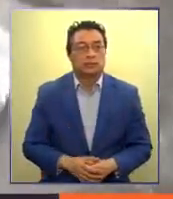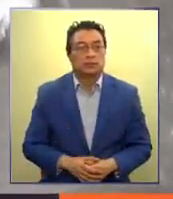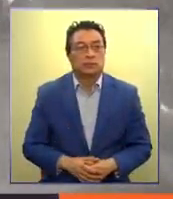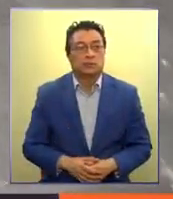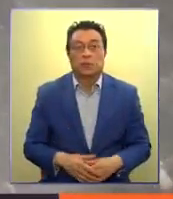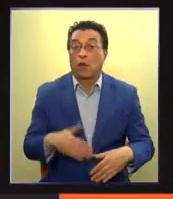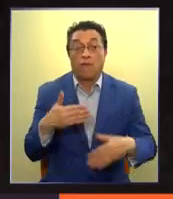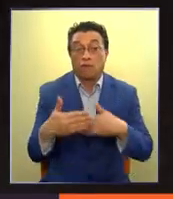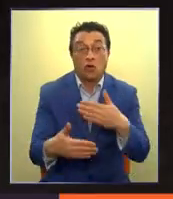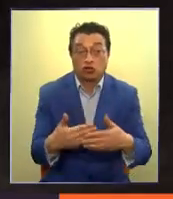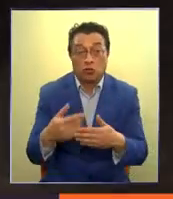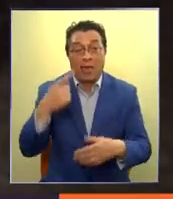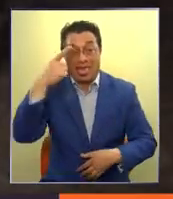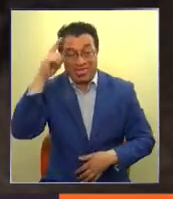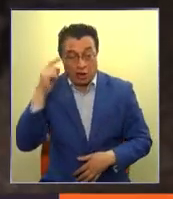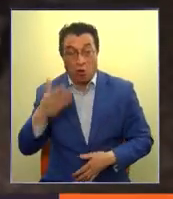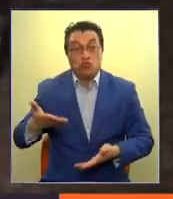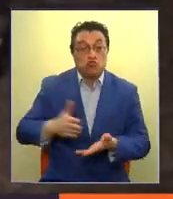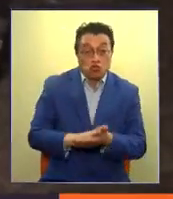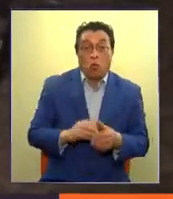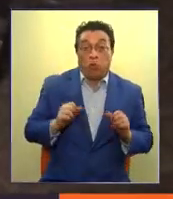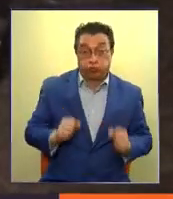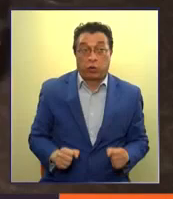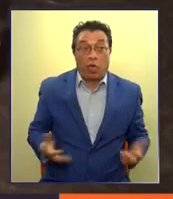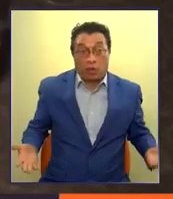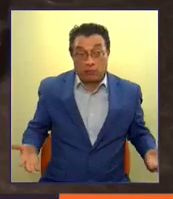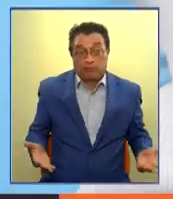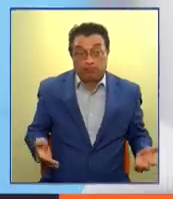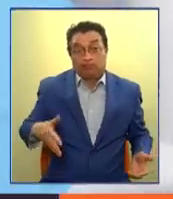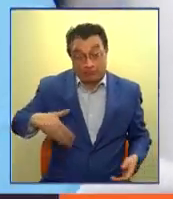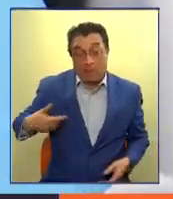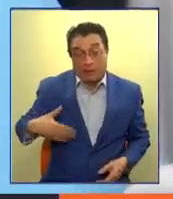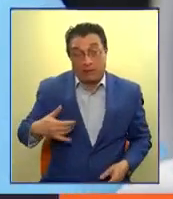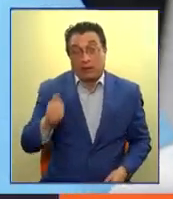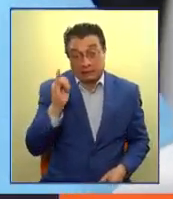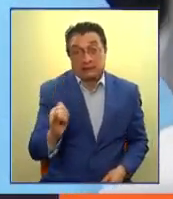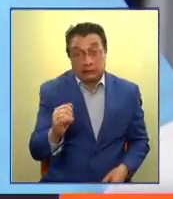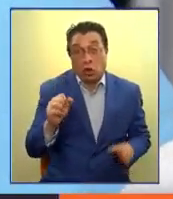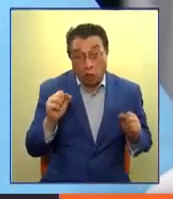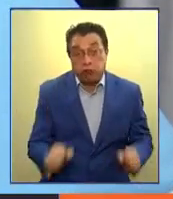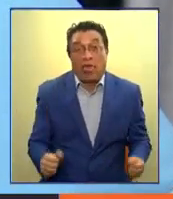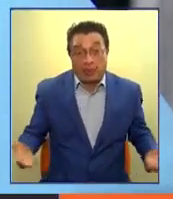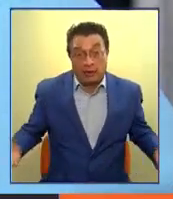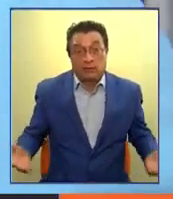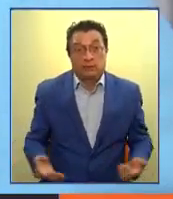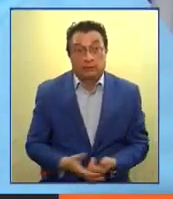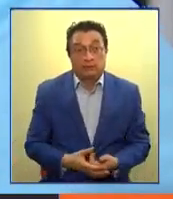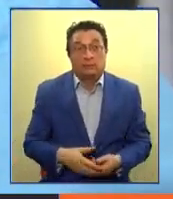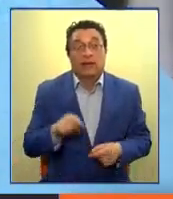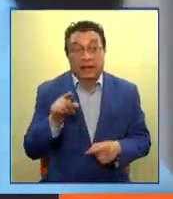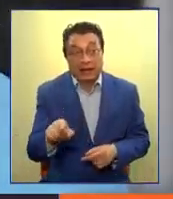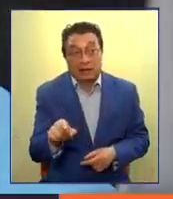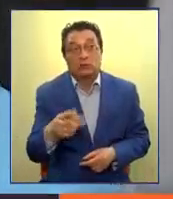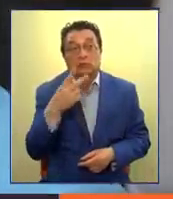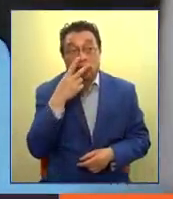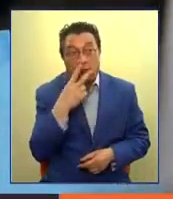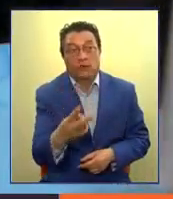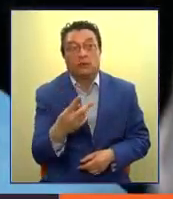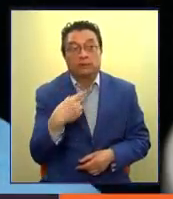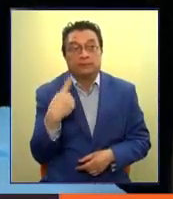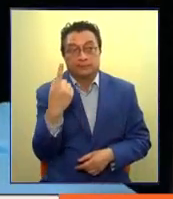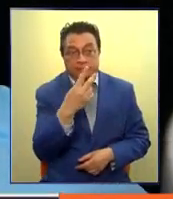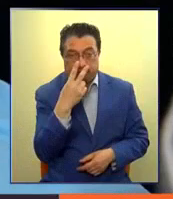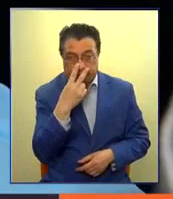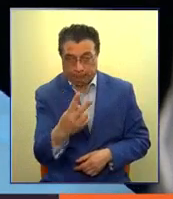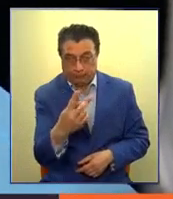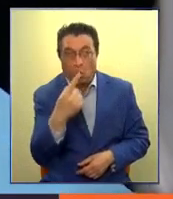¿Funcionan? ¿Causan daño? ¿Pueden matar? La respuesta, lamentablemente, es sí, pueden. Y eso lo vimos con nuestros propios ojos.